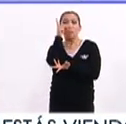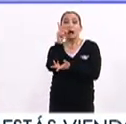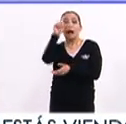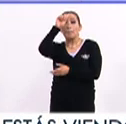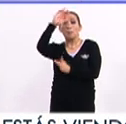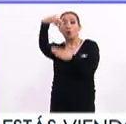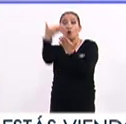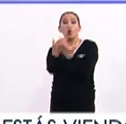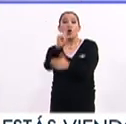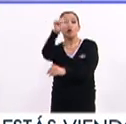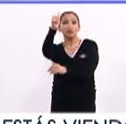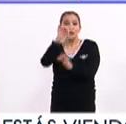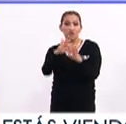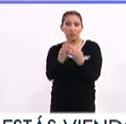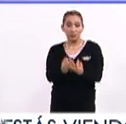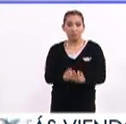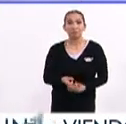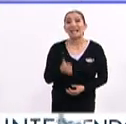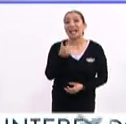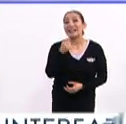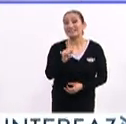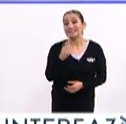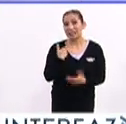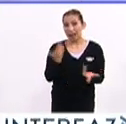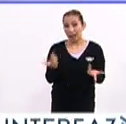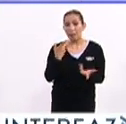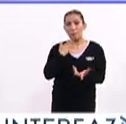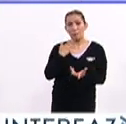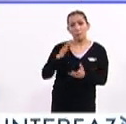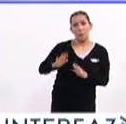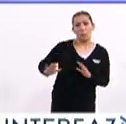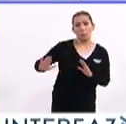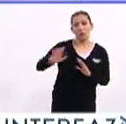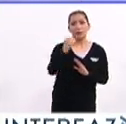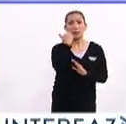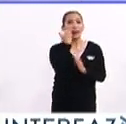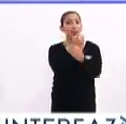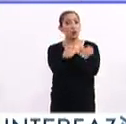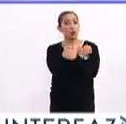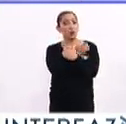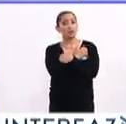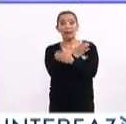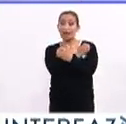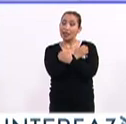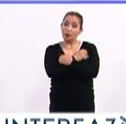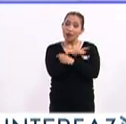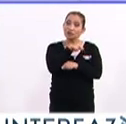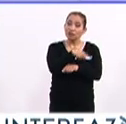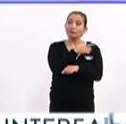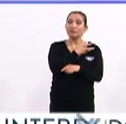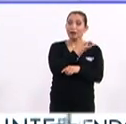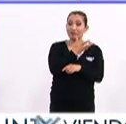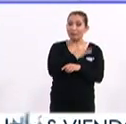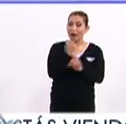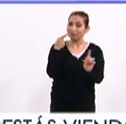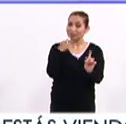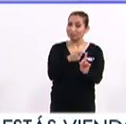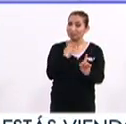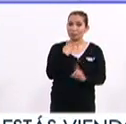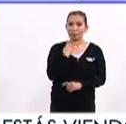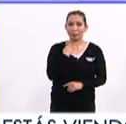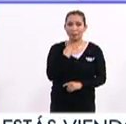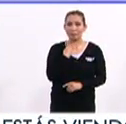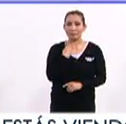proponer otras verdades. De esa manera la política pues intenta educar y la educación tiene también un fin